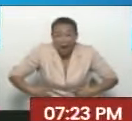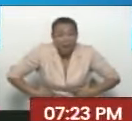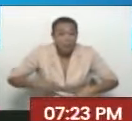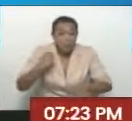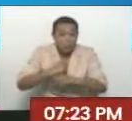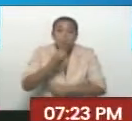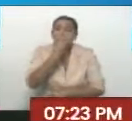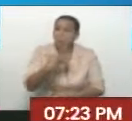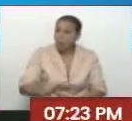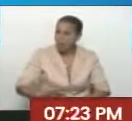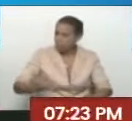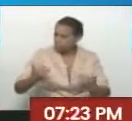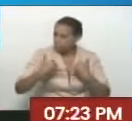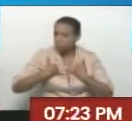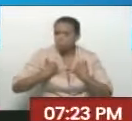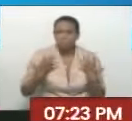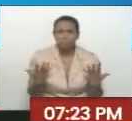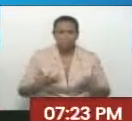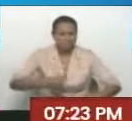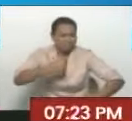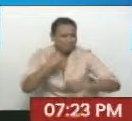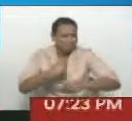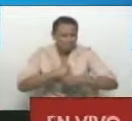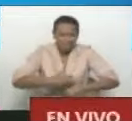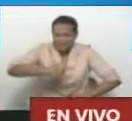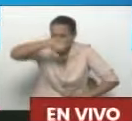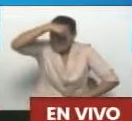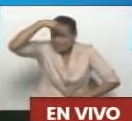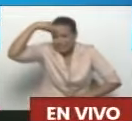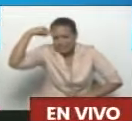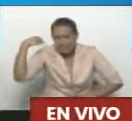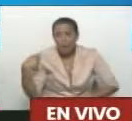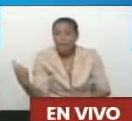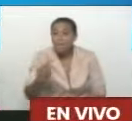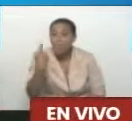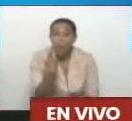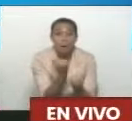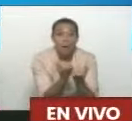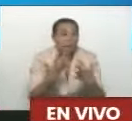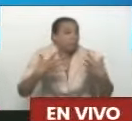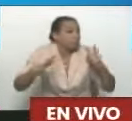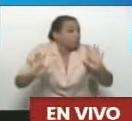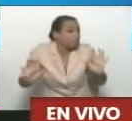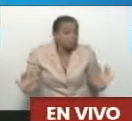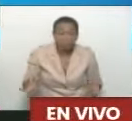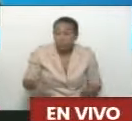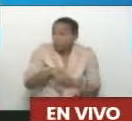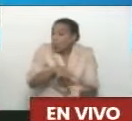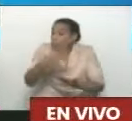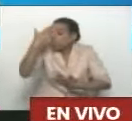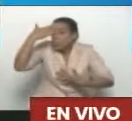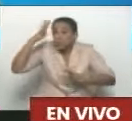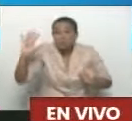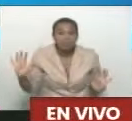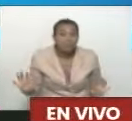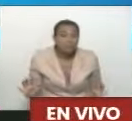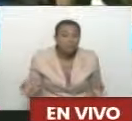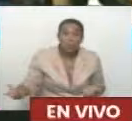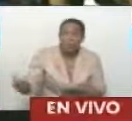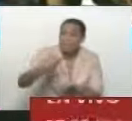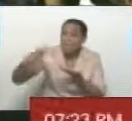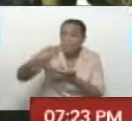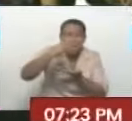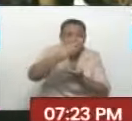si somos buenos en algo es para parir recursos, soluciones, donde nadie las ve. Así que